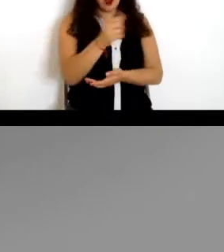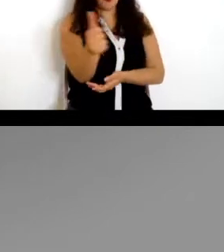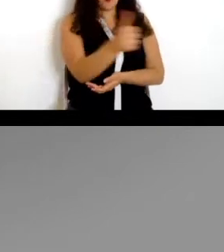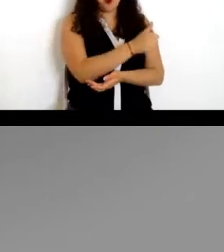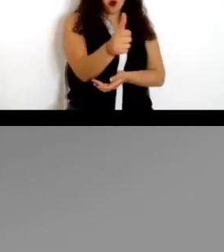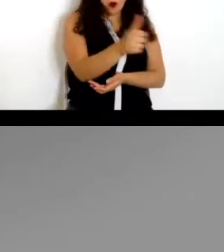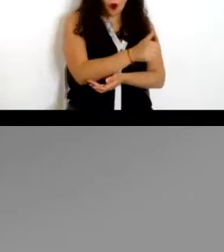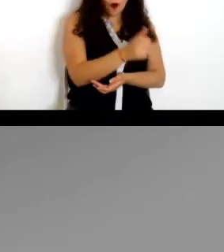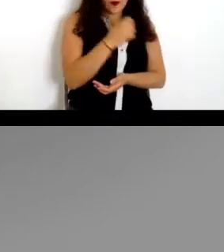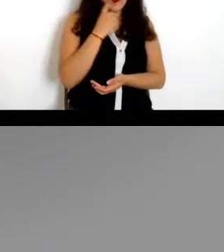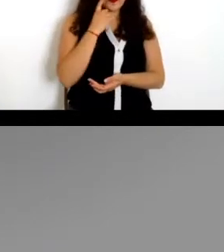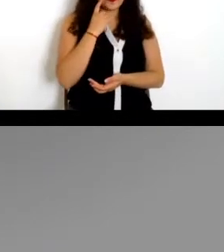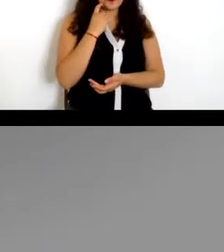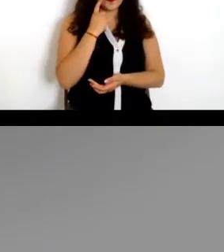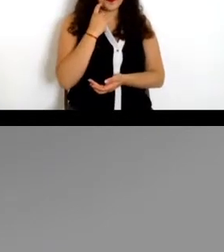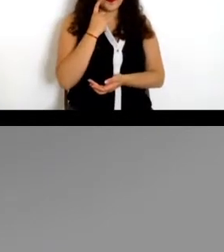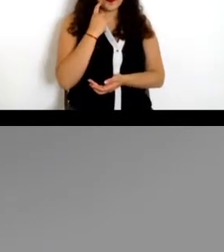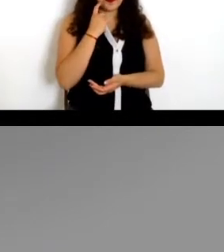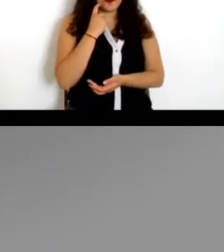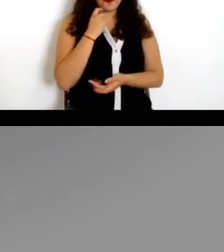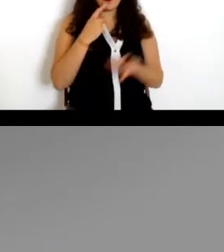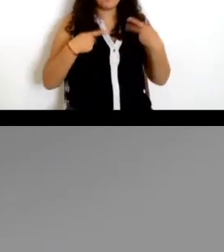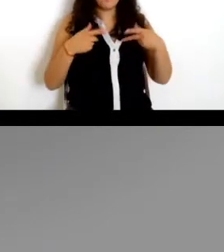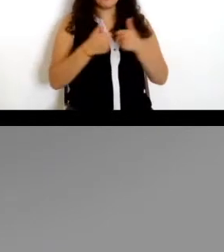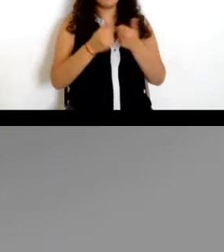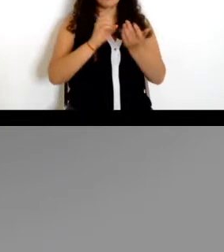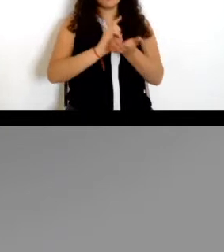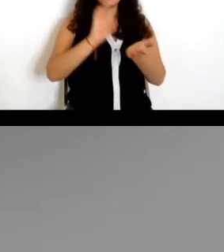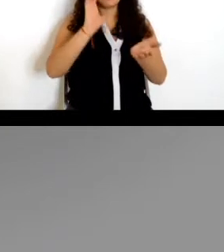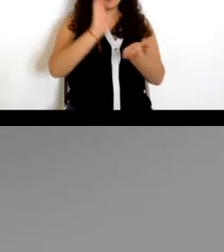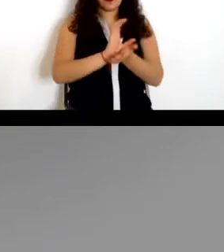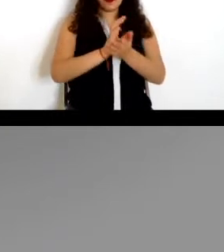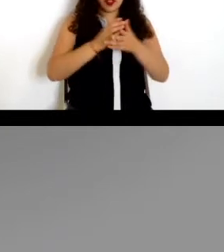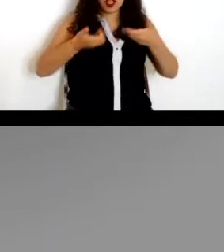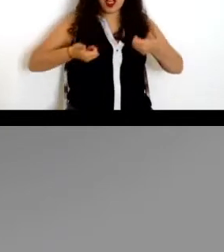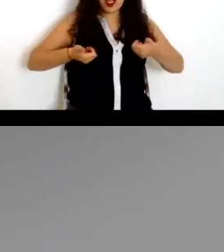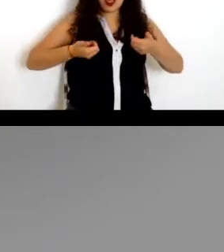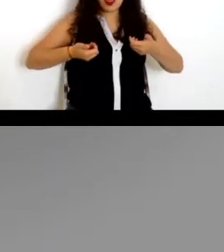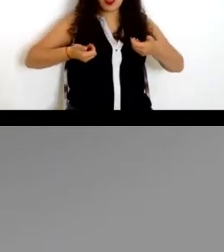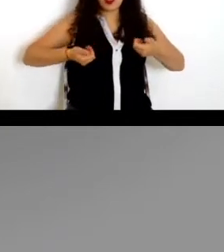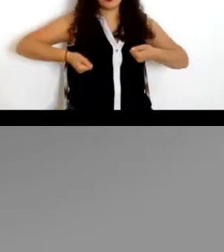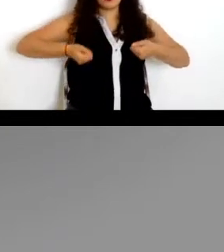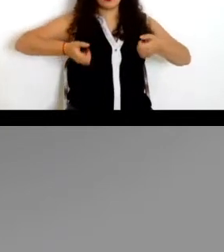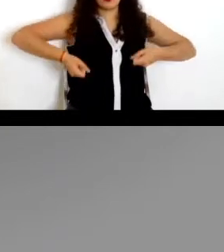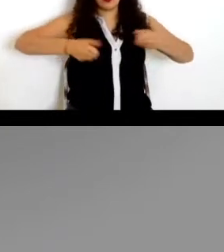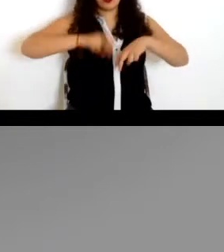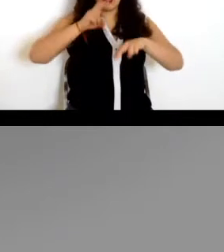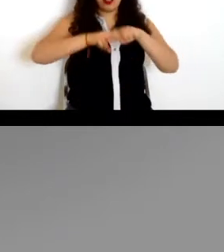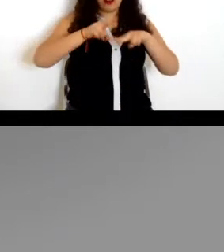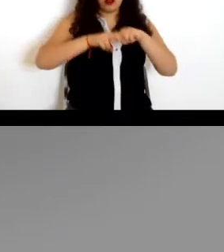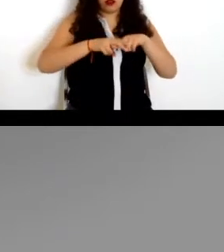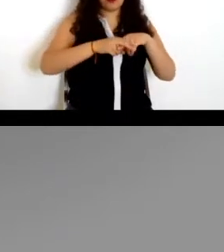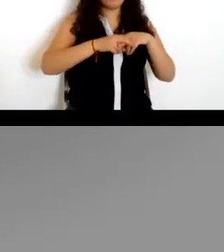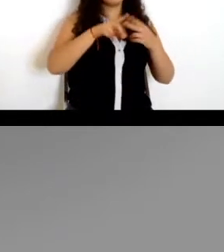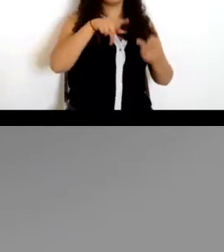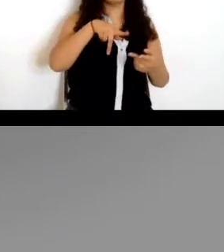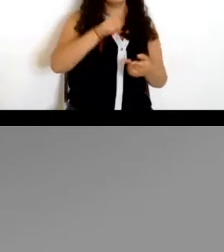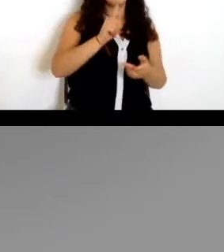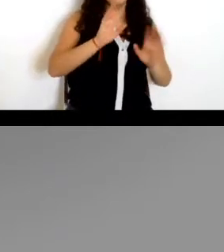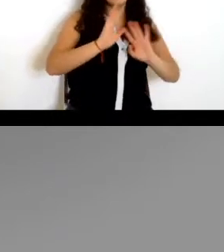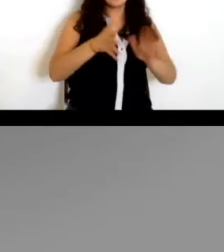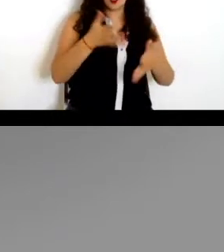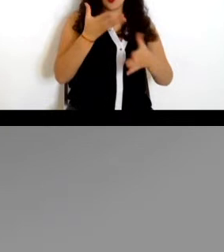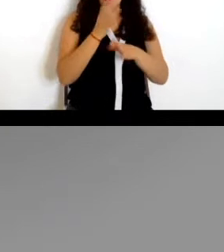recibe prioritariamente personas con discapacidad motriz o se ha avanzado en accesibilidad arquitectónica, pero también ya se tienen otros elementos